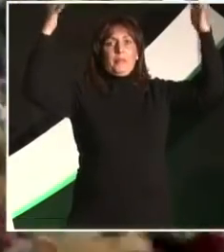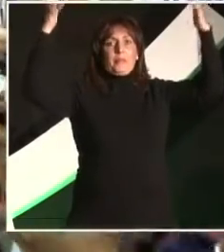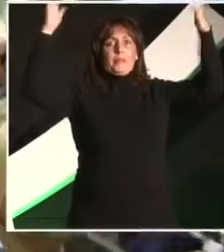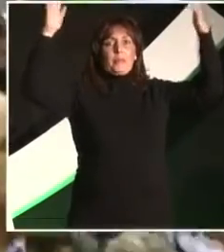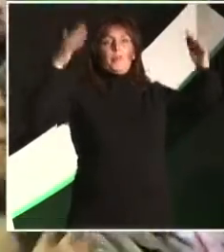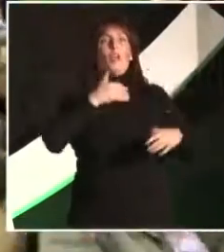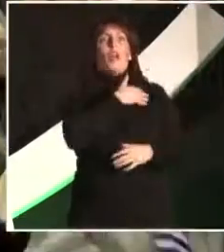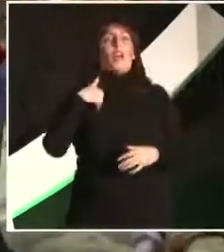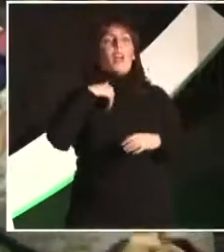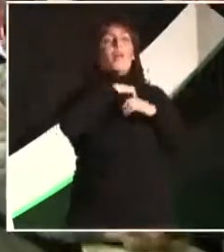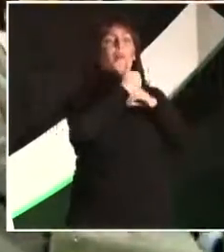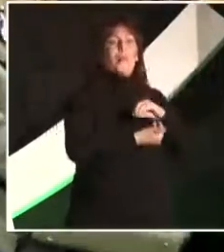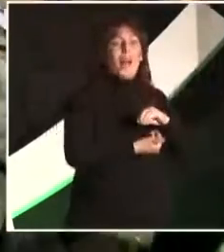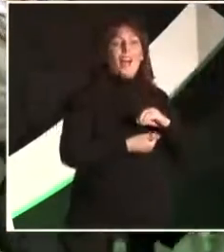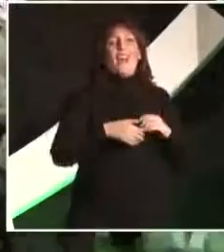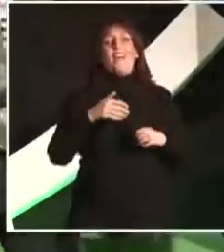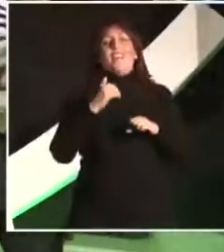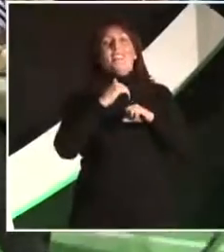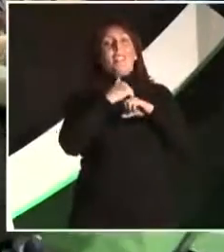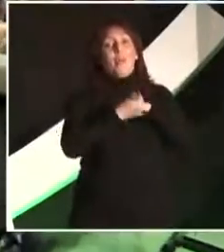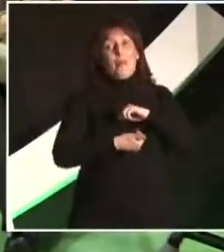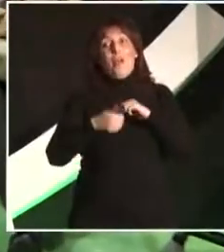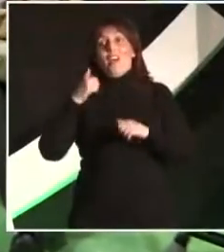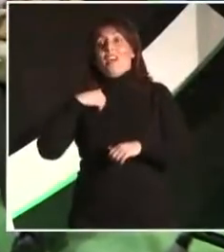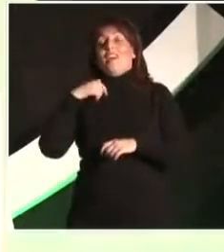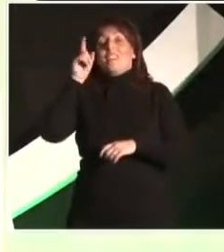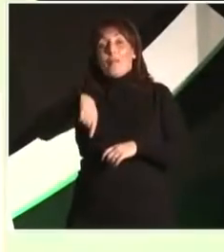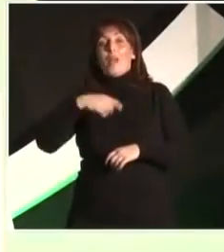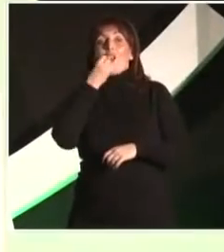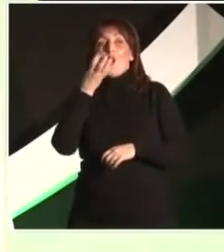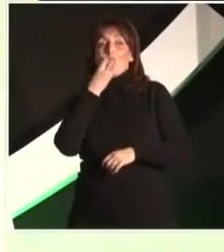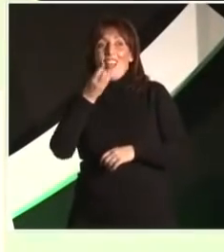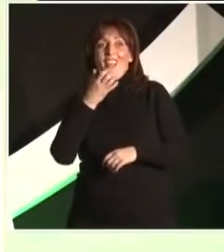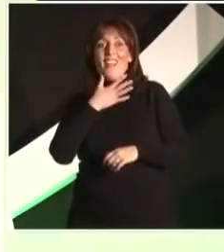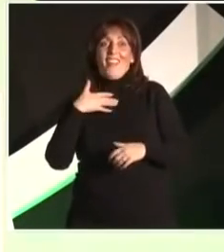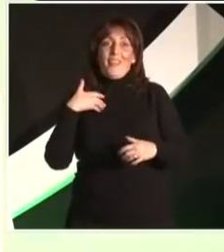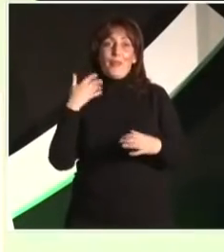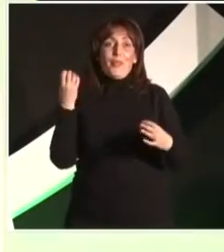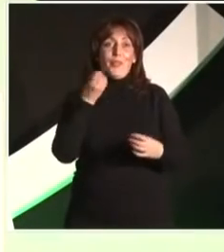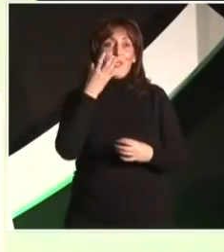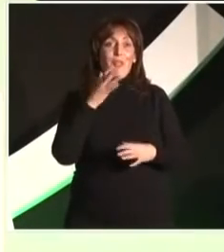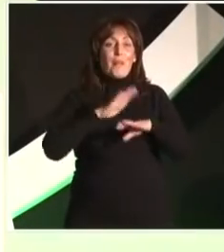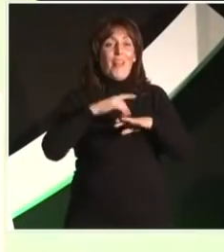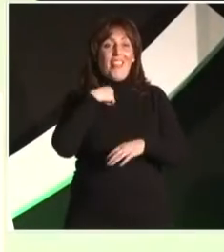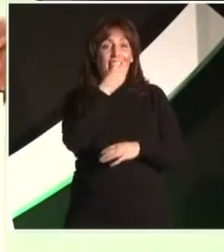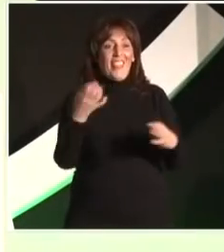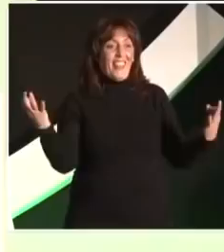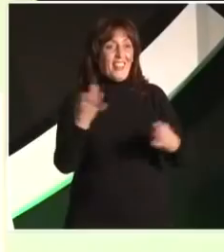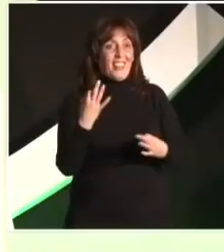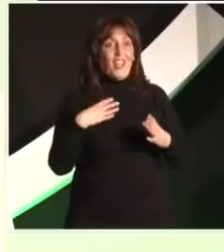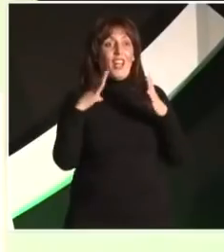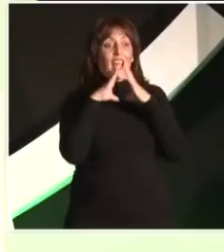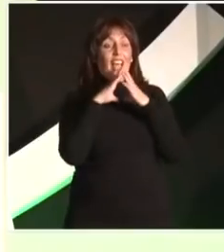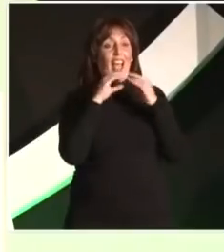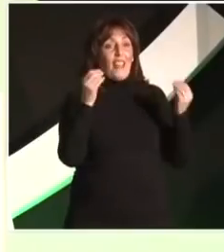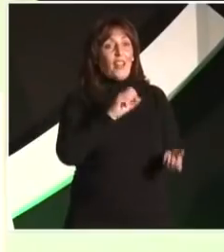Y queremos pan y queremos también rosa para decir que Andalucía no es sinónimo